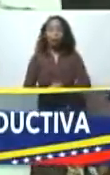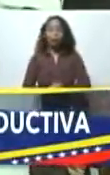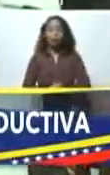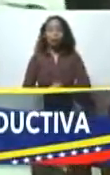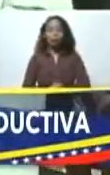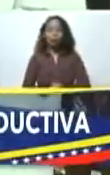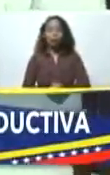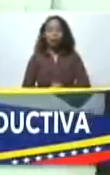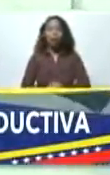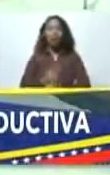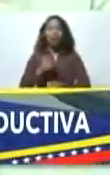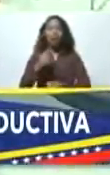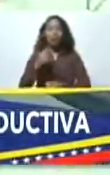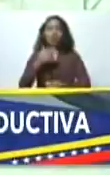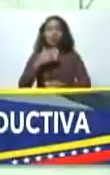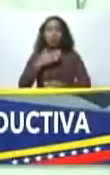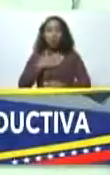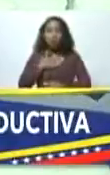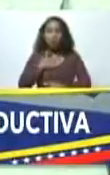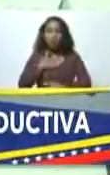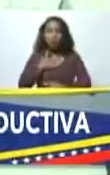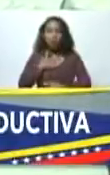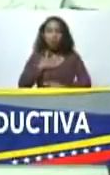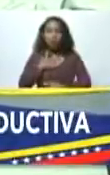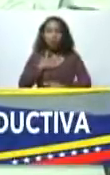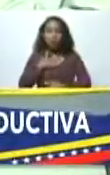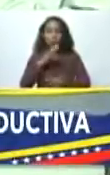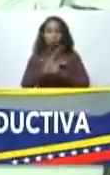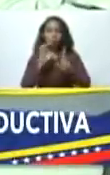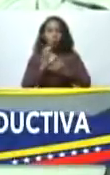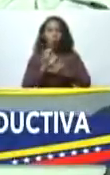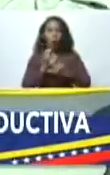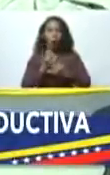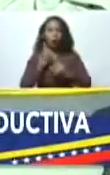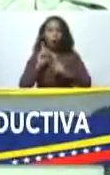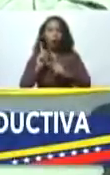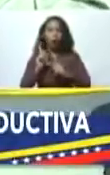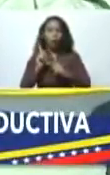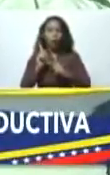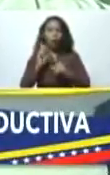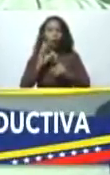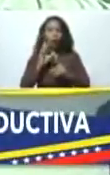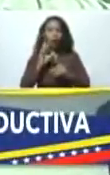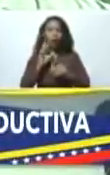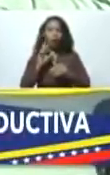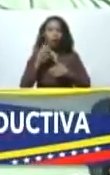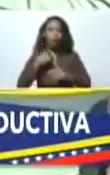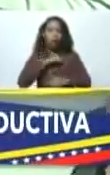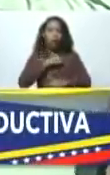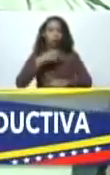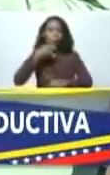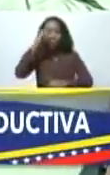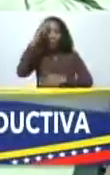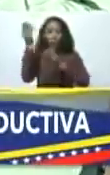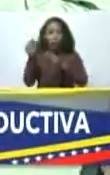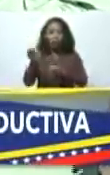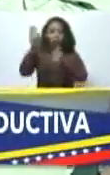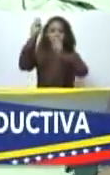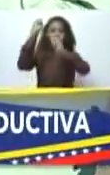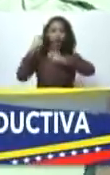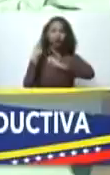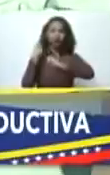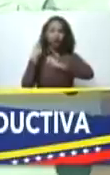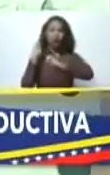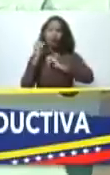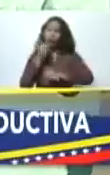El epónimo de nuestro perisco es parte de la tradición que nuestro padre nos dejó. Y bueno,